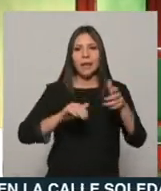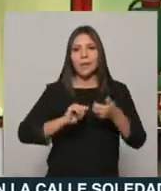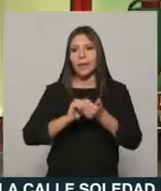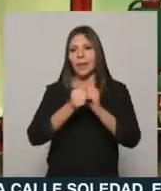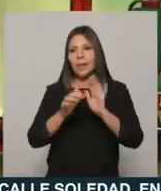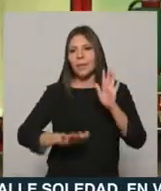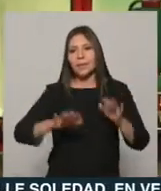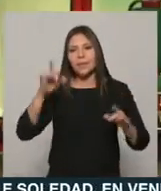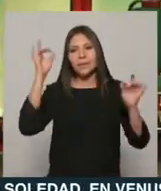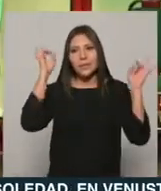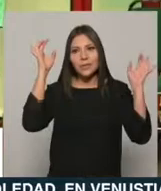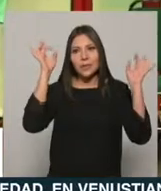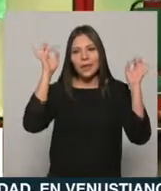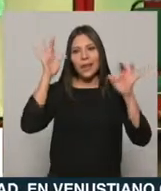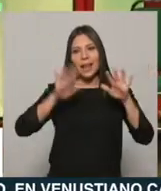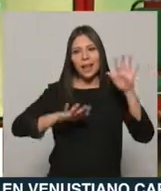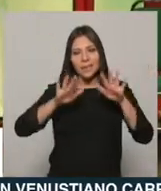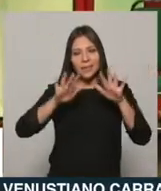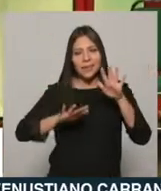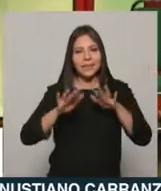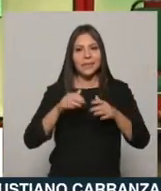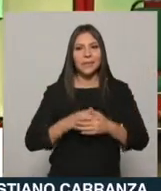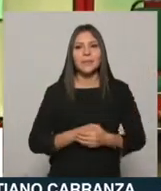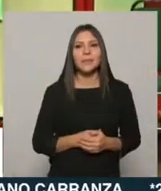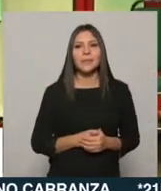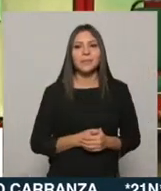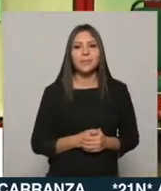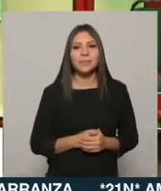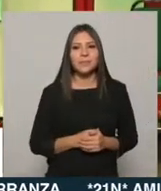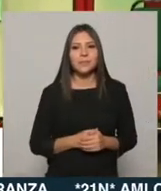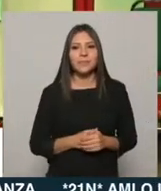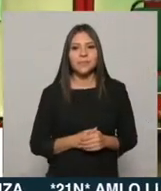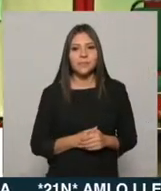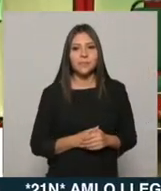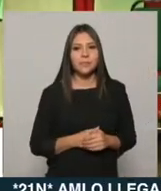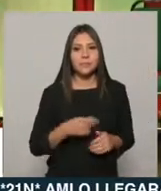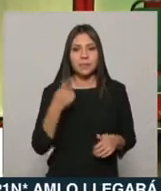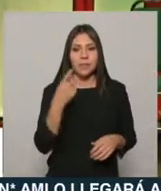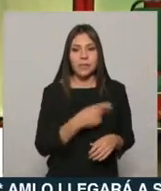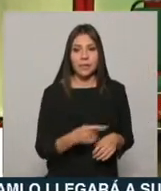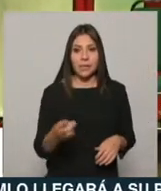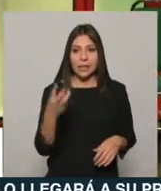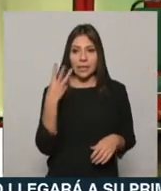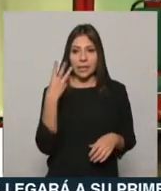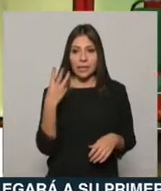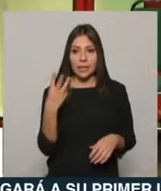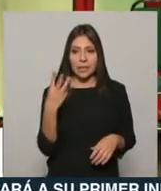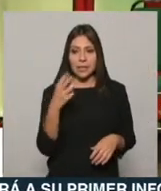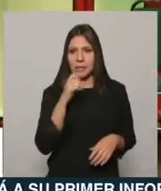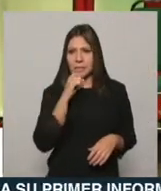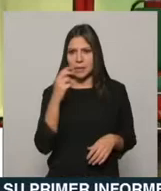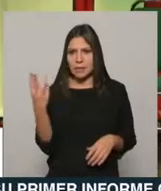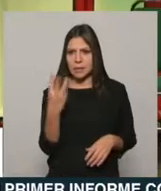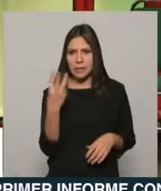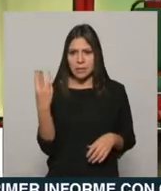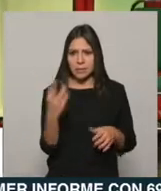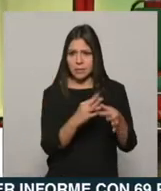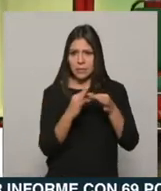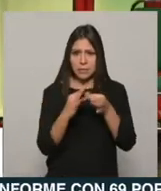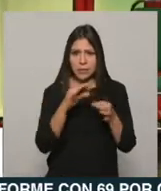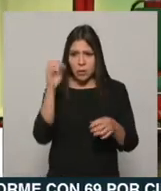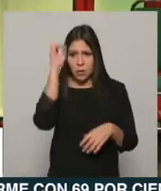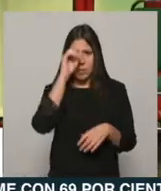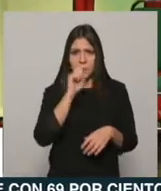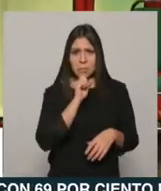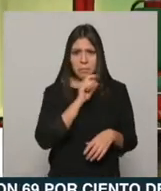claro. en alguna que otra ocasión. Pero Oye, bueno. Fernando, ¿y los tres comparten esta misma opinión o estaremos escuchando